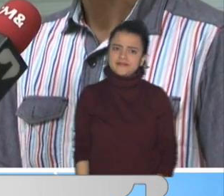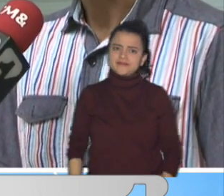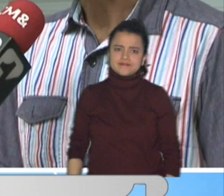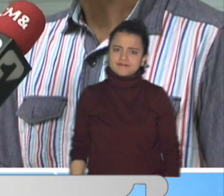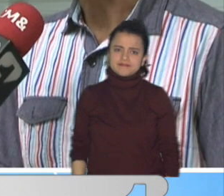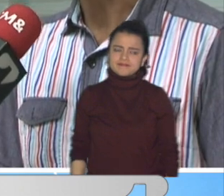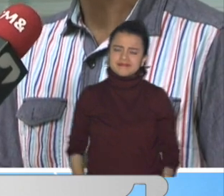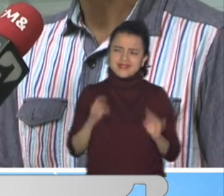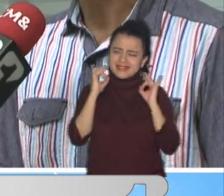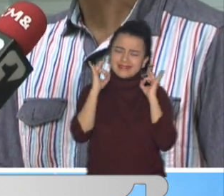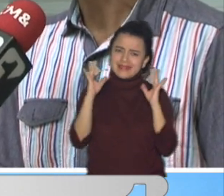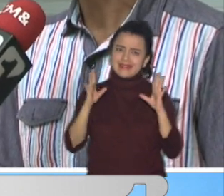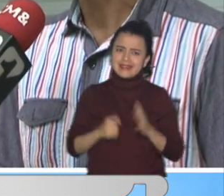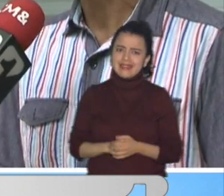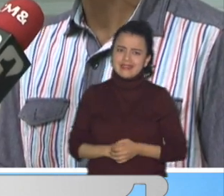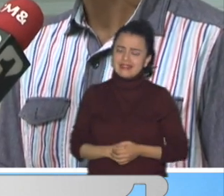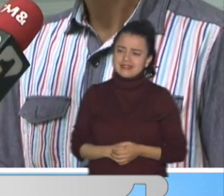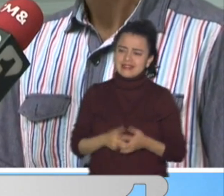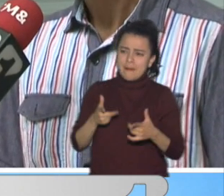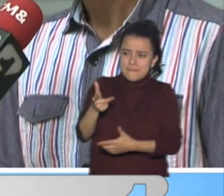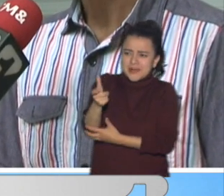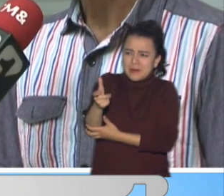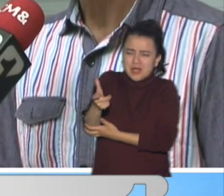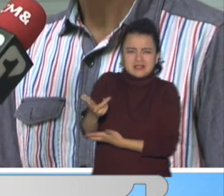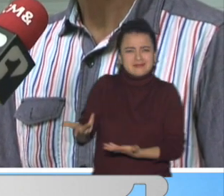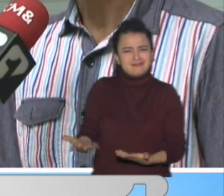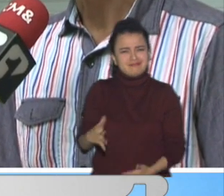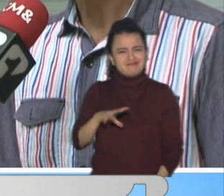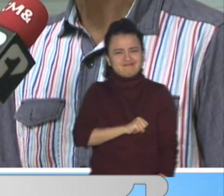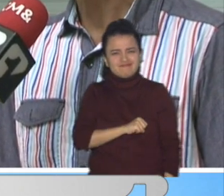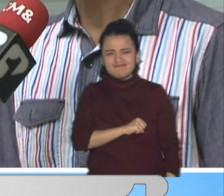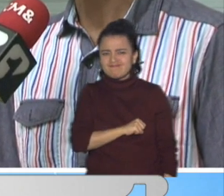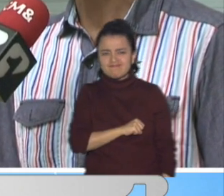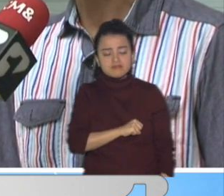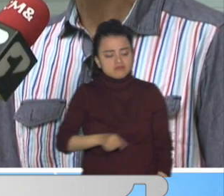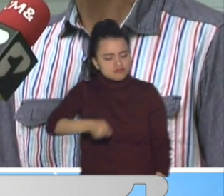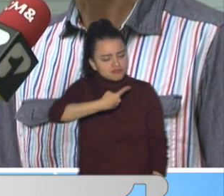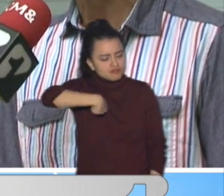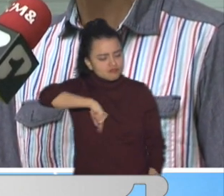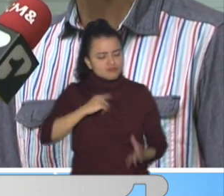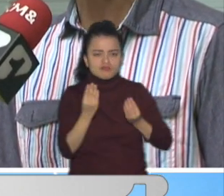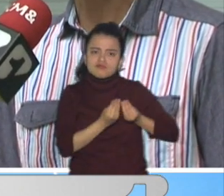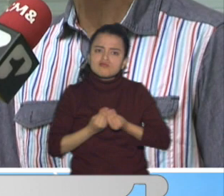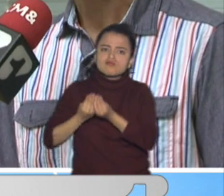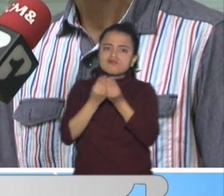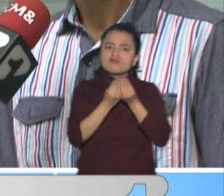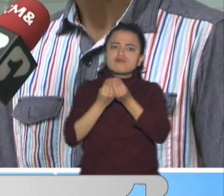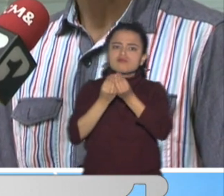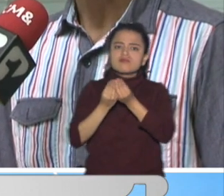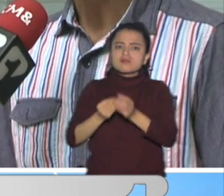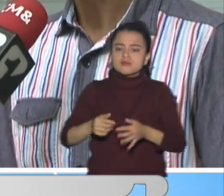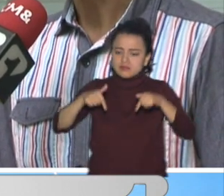al lamentable atentado del cual fue víctima ayer. Situación que el Consejo Municipal, como presidente,